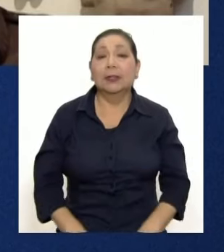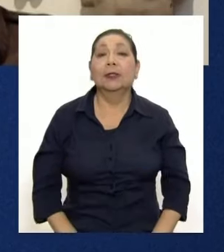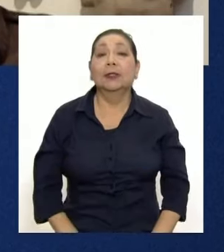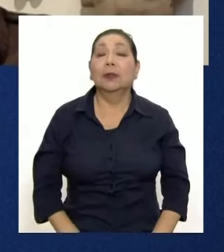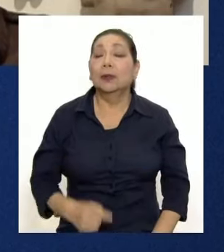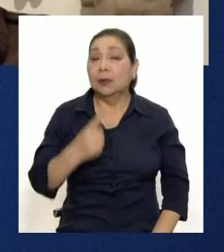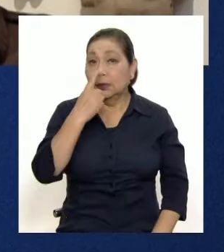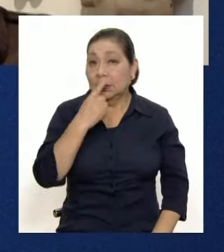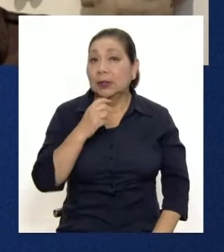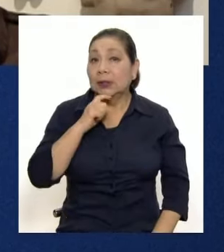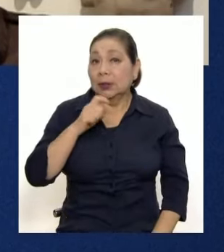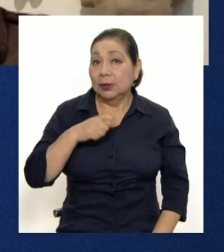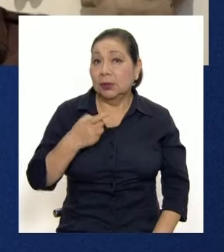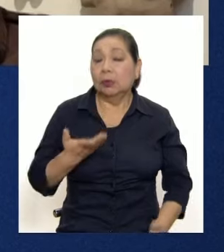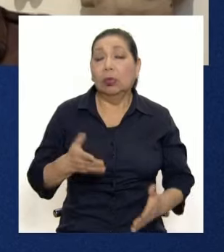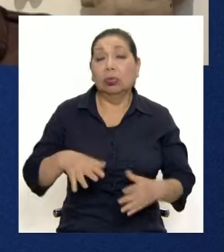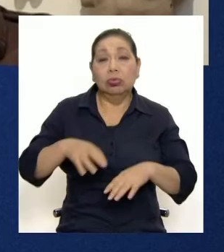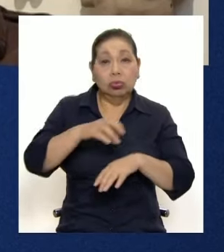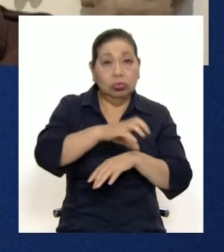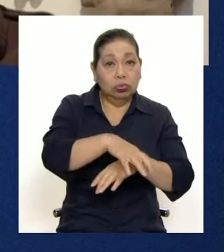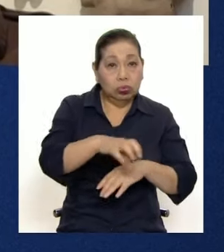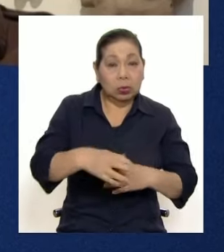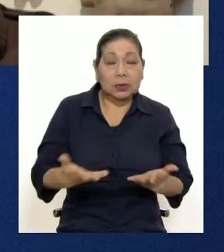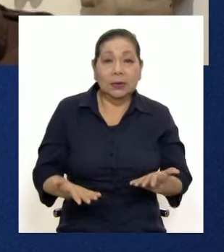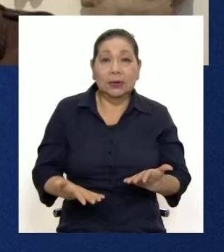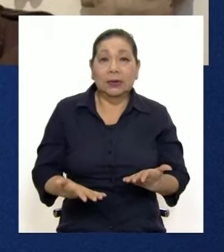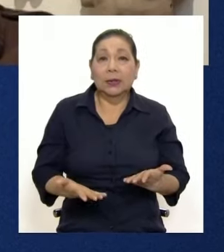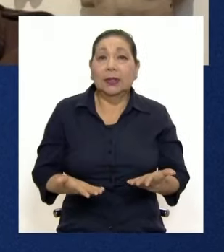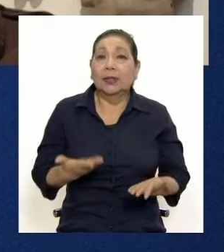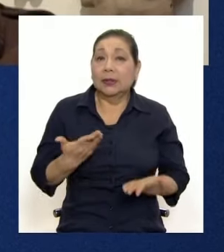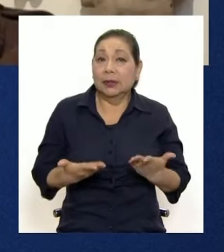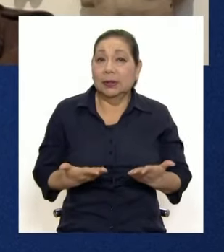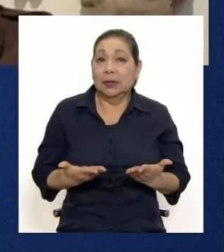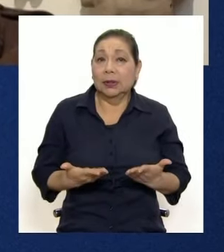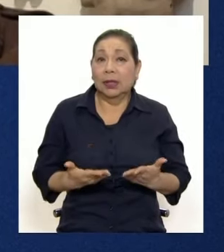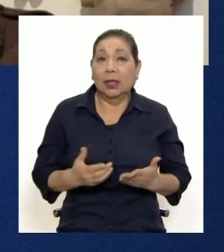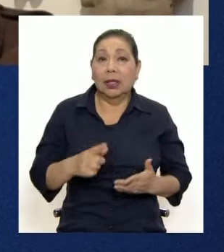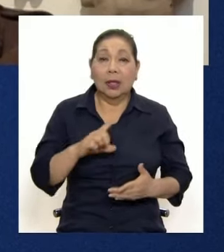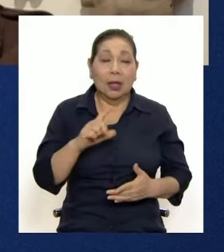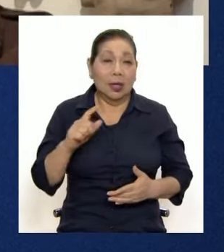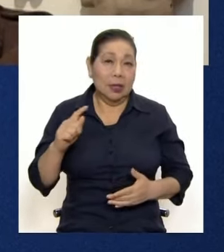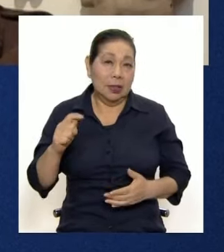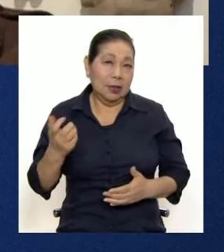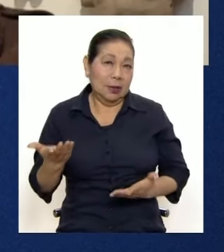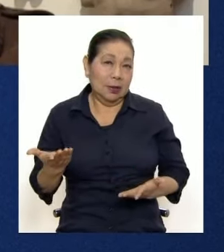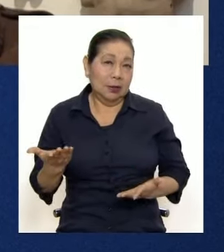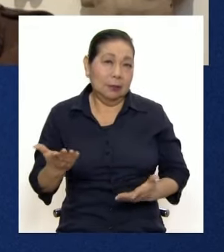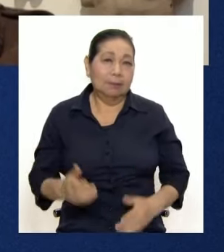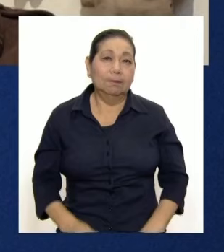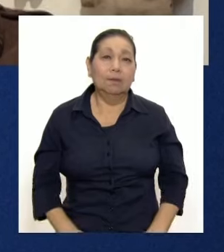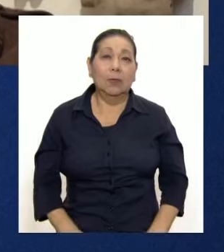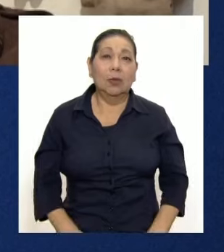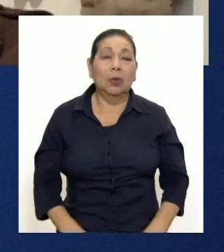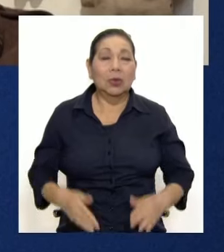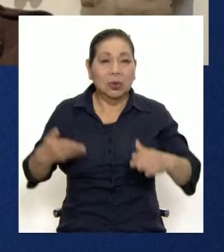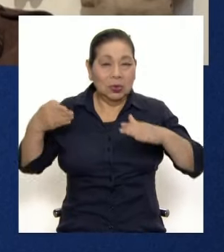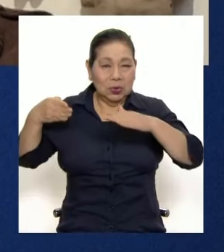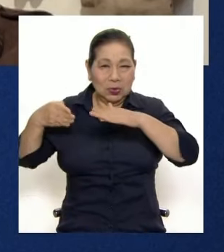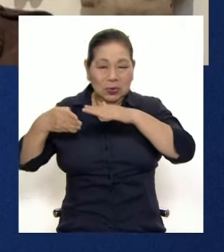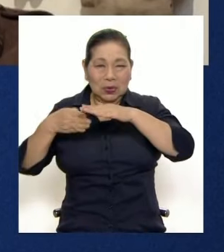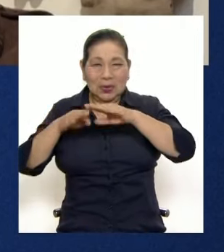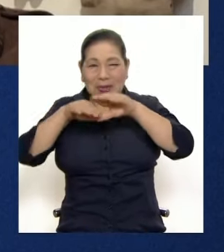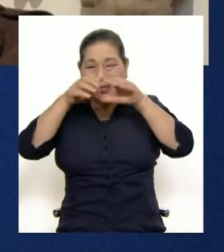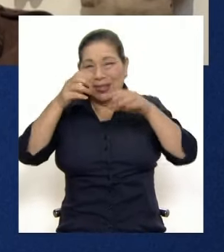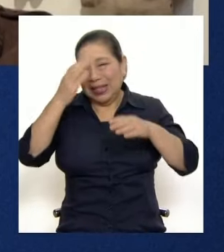machupichu refiriéndonos al pueblo y refiriéndonos a la yacta al bien a las ruinas que dejaron